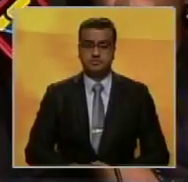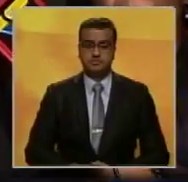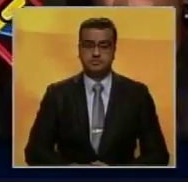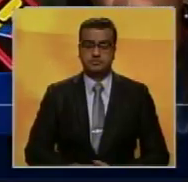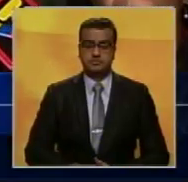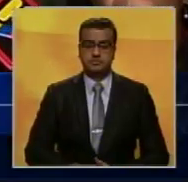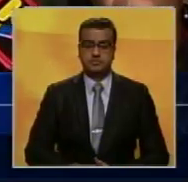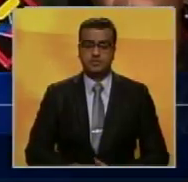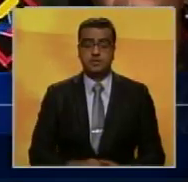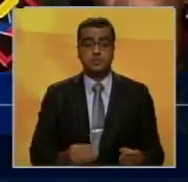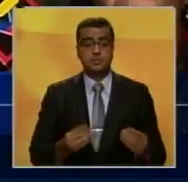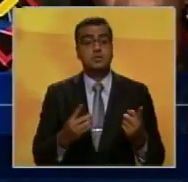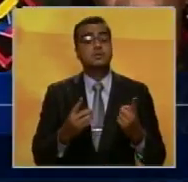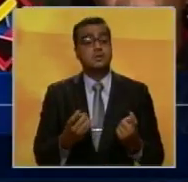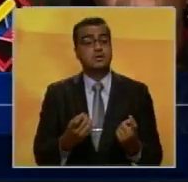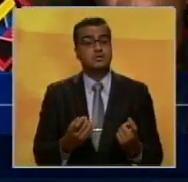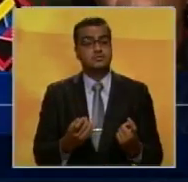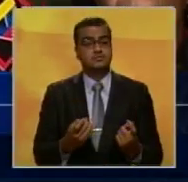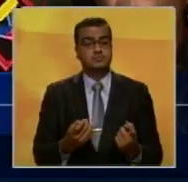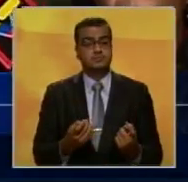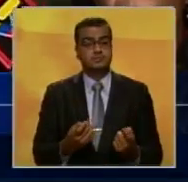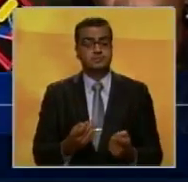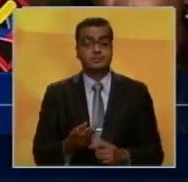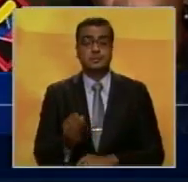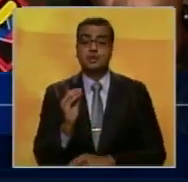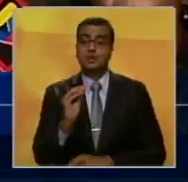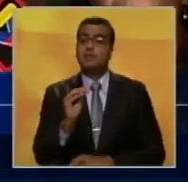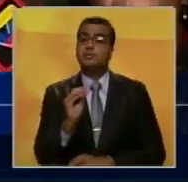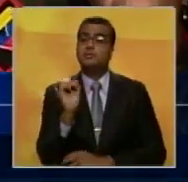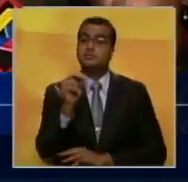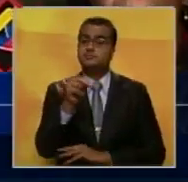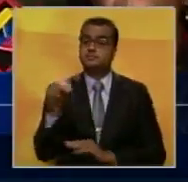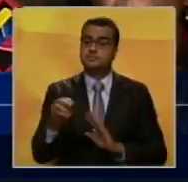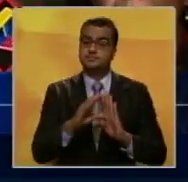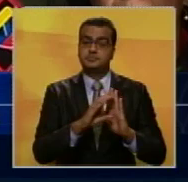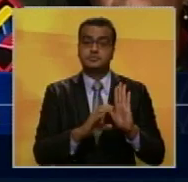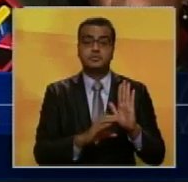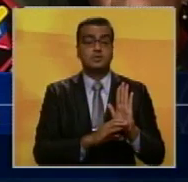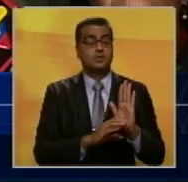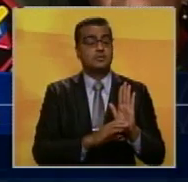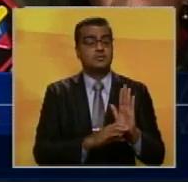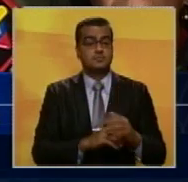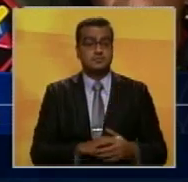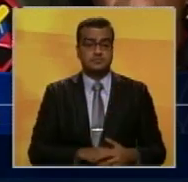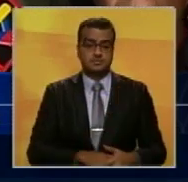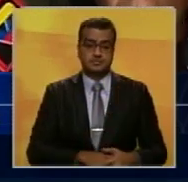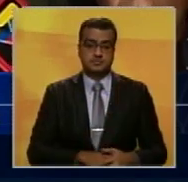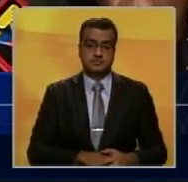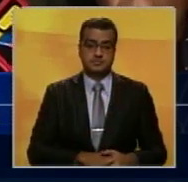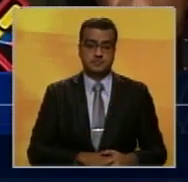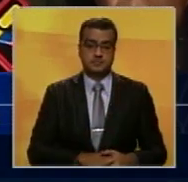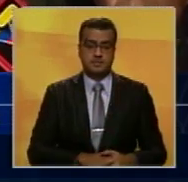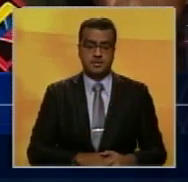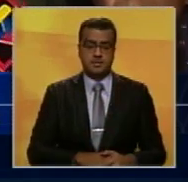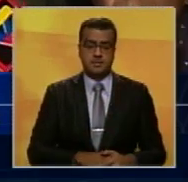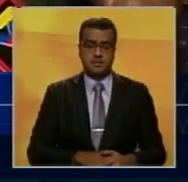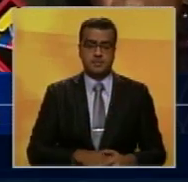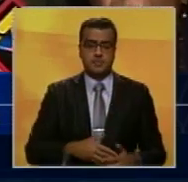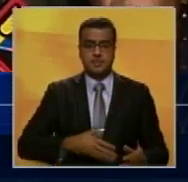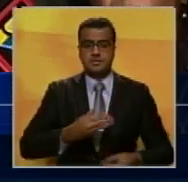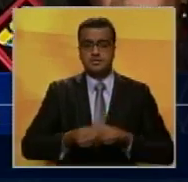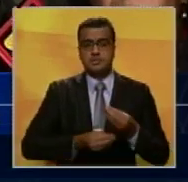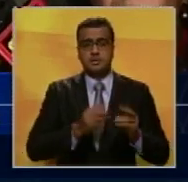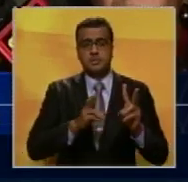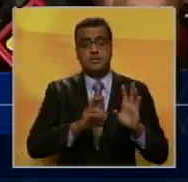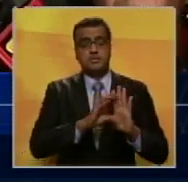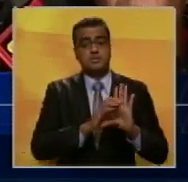Es necesario, se consideró necesario el llamado a una Asamblea Nacional Constituyente para diseñar pues una nueva